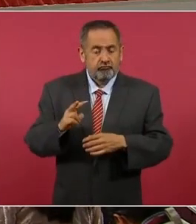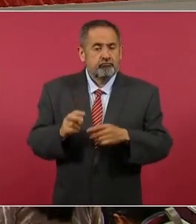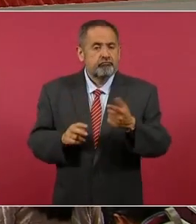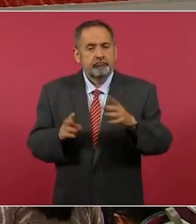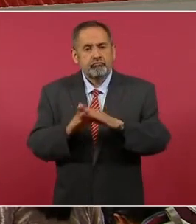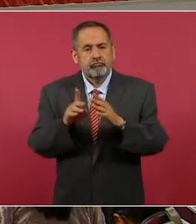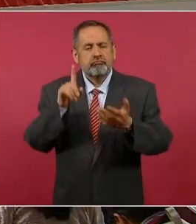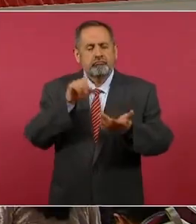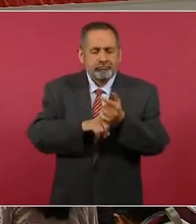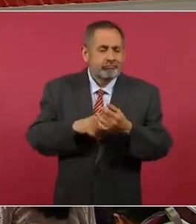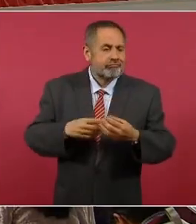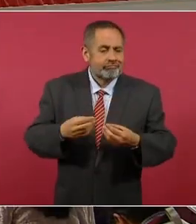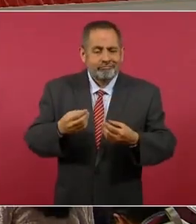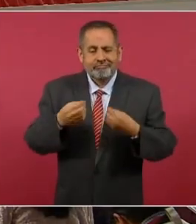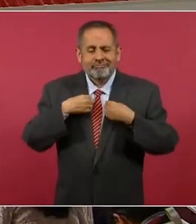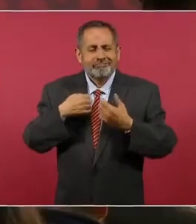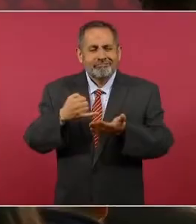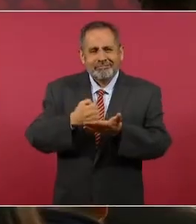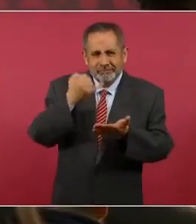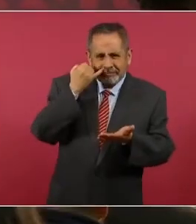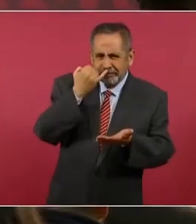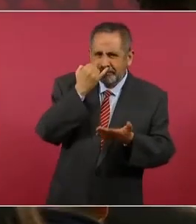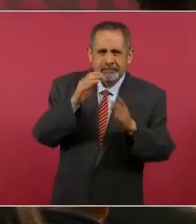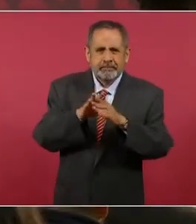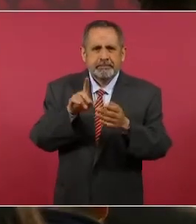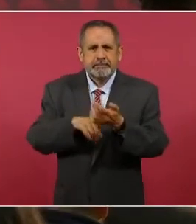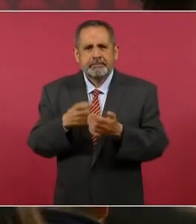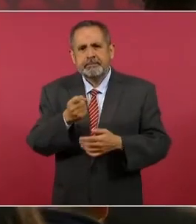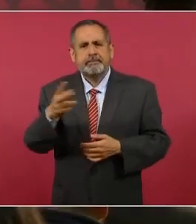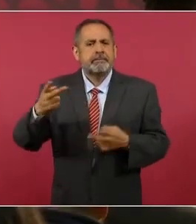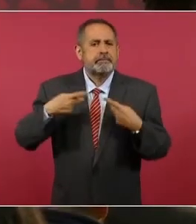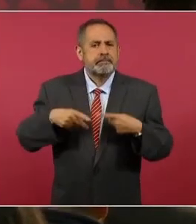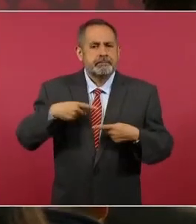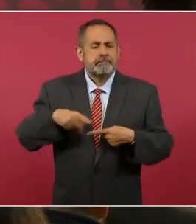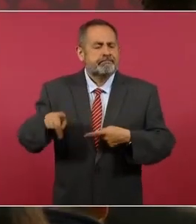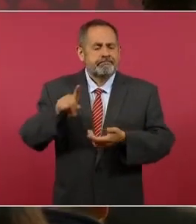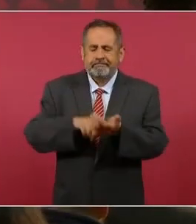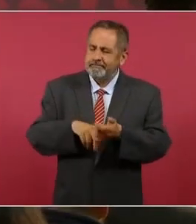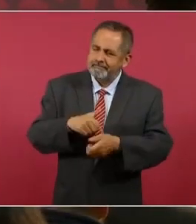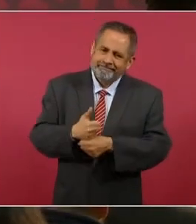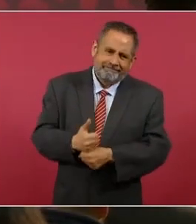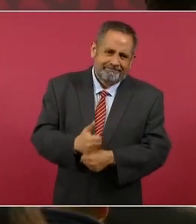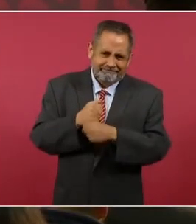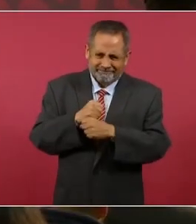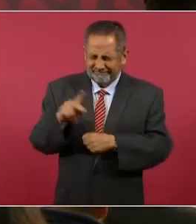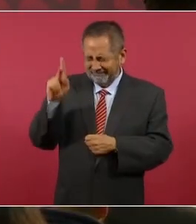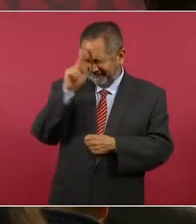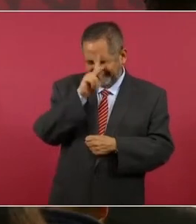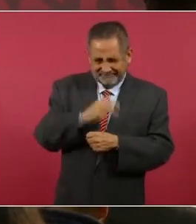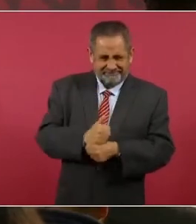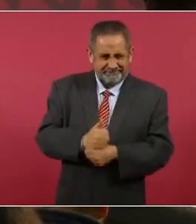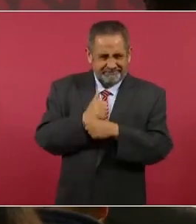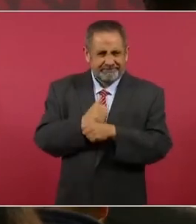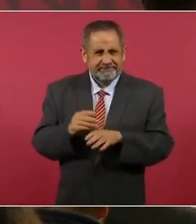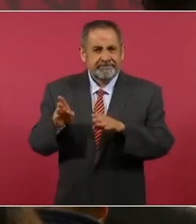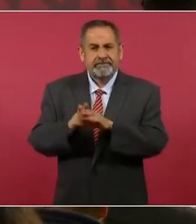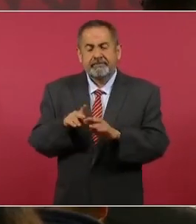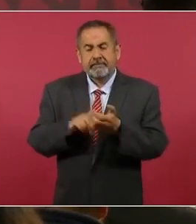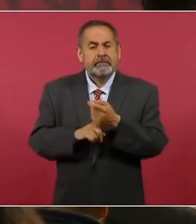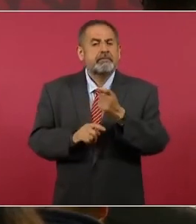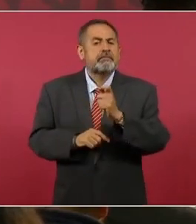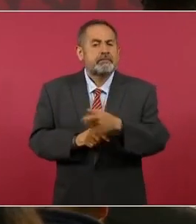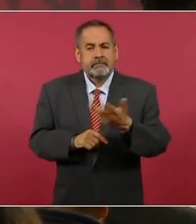se presenta de manera cruda en las personas que viven este infierno de la adicción, de la